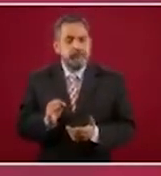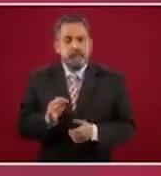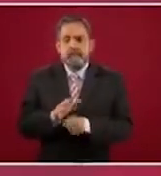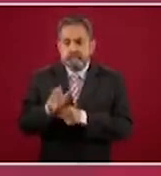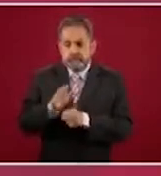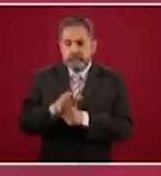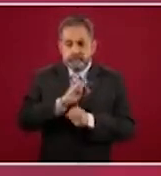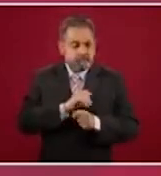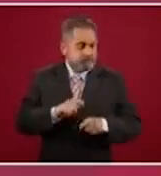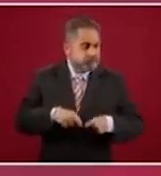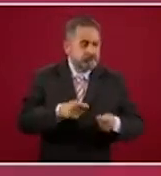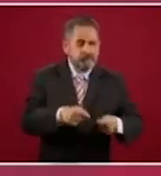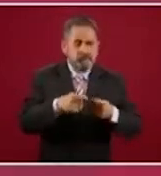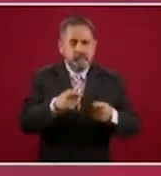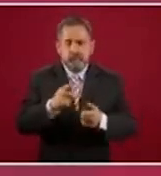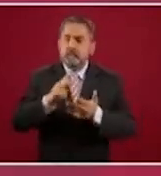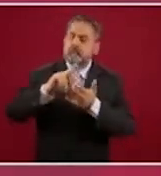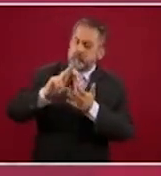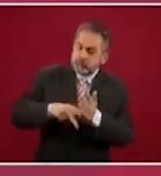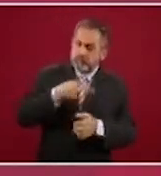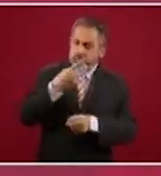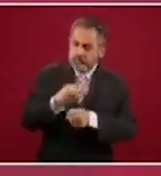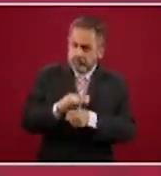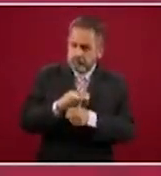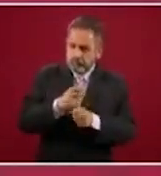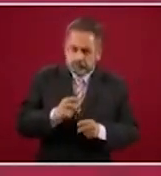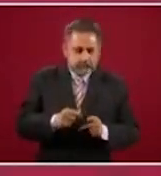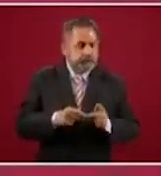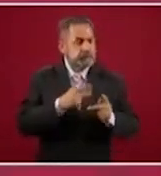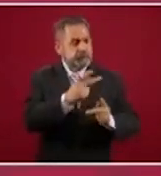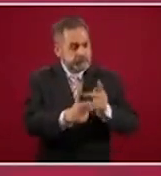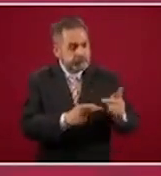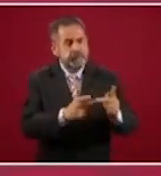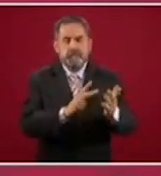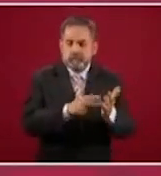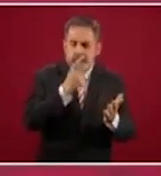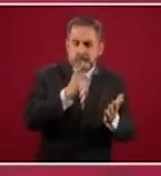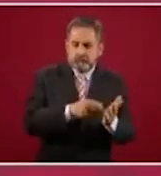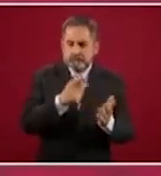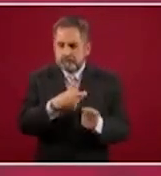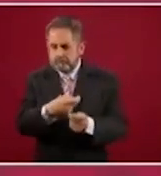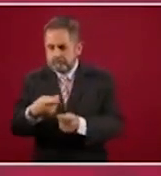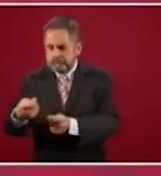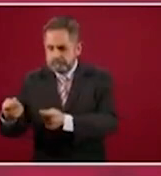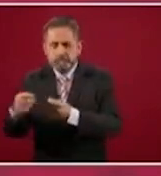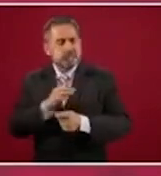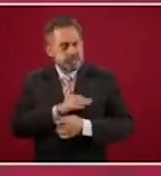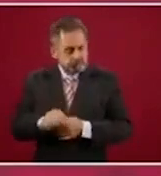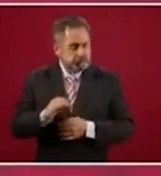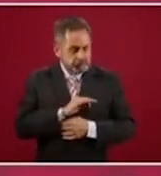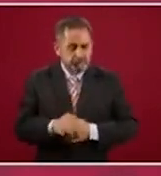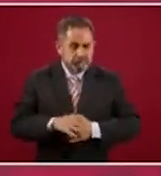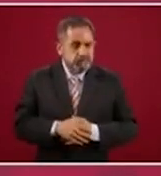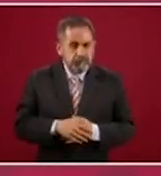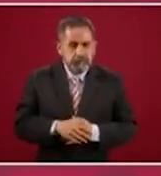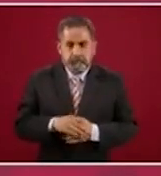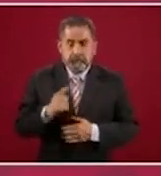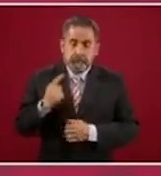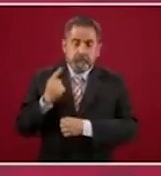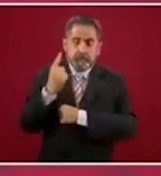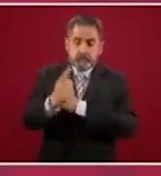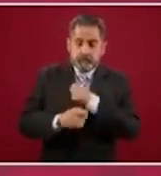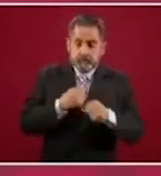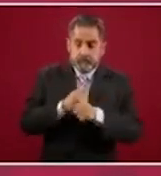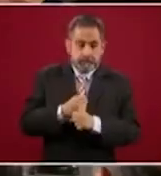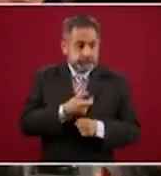capacidad de empezar a dar segundos créditos y primeros créditos. El año próximo vamos a tener de nuevo, con el